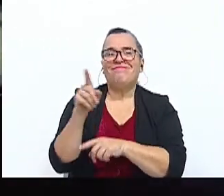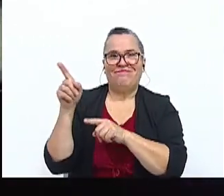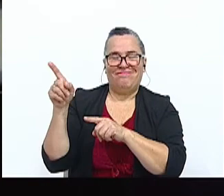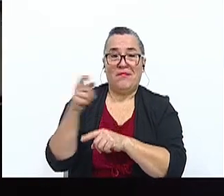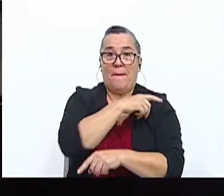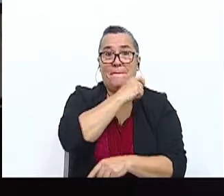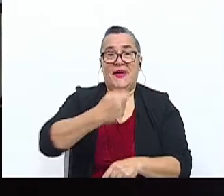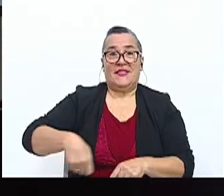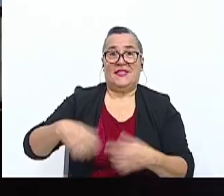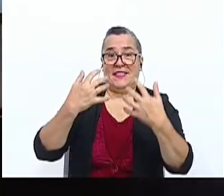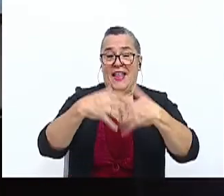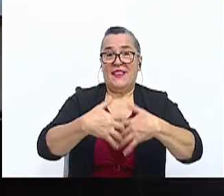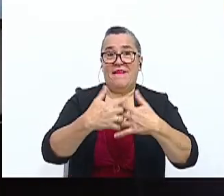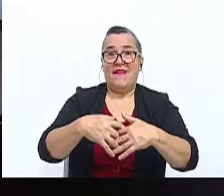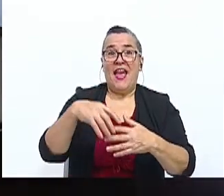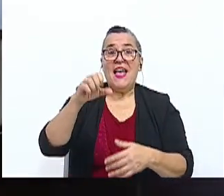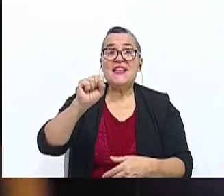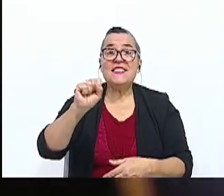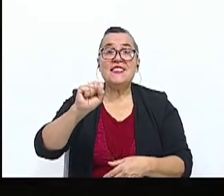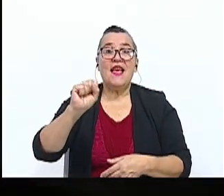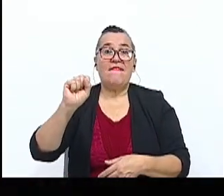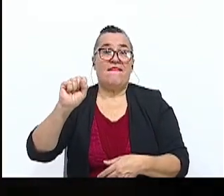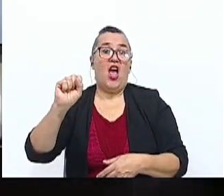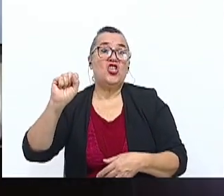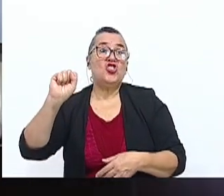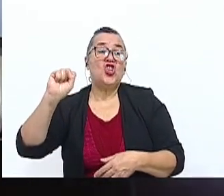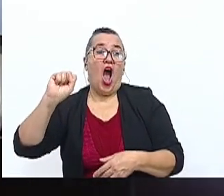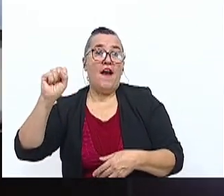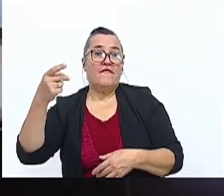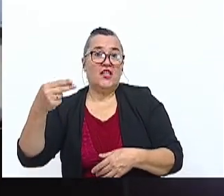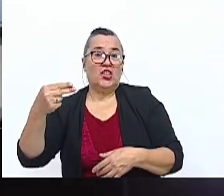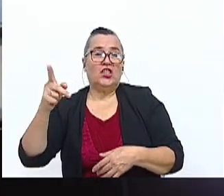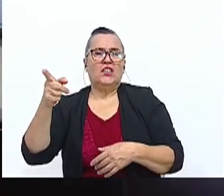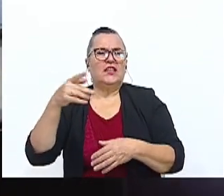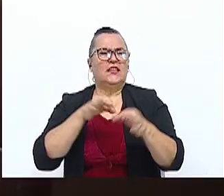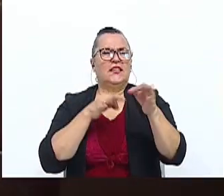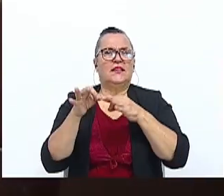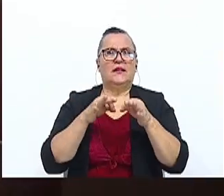presidente de la fábrica, Steve Chaffetz, nos explica por qué.